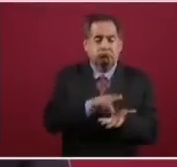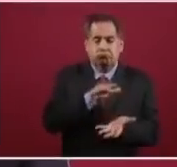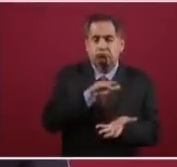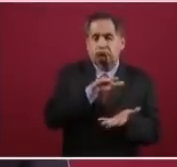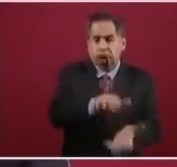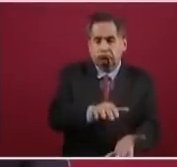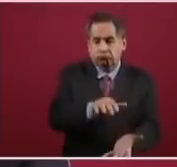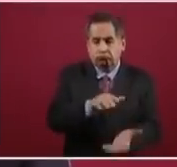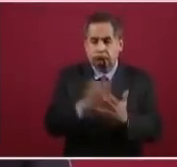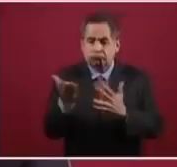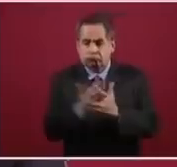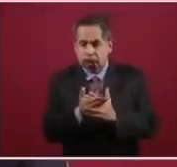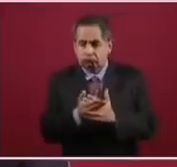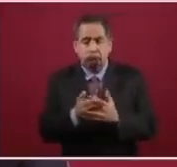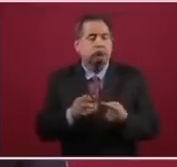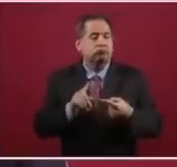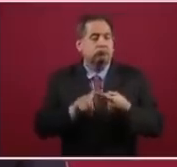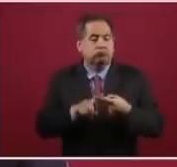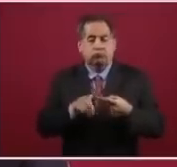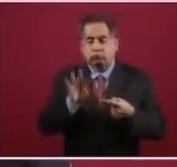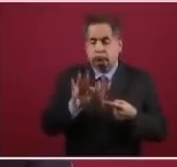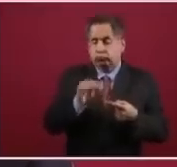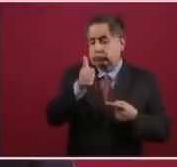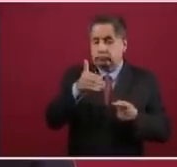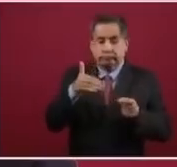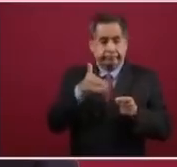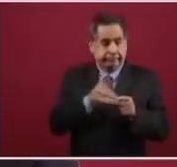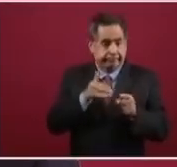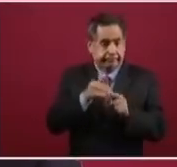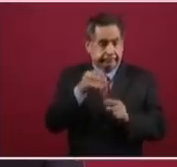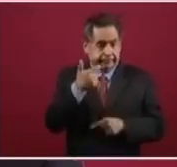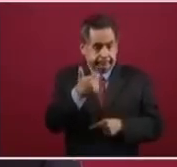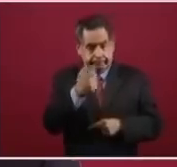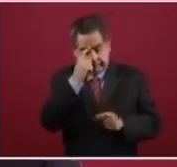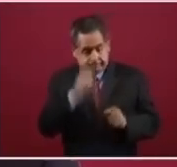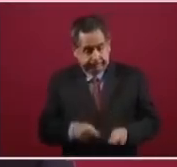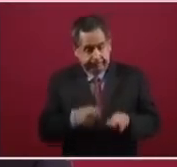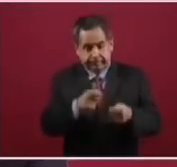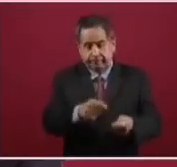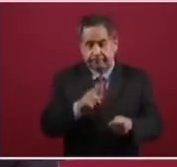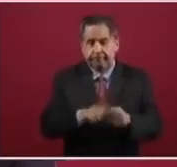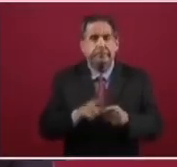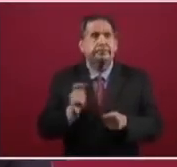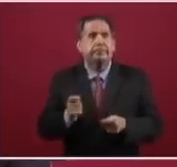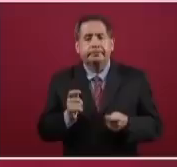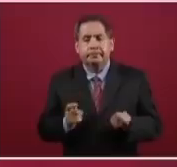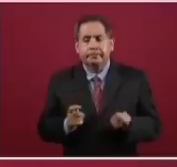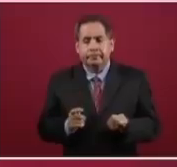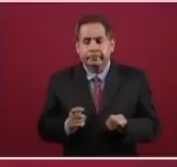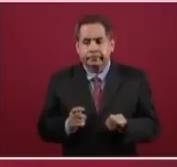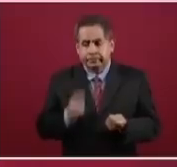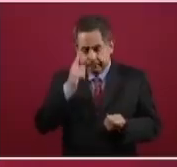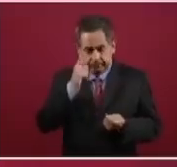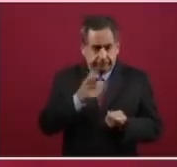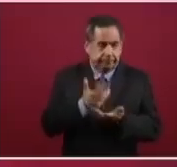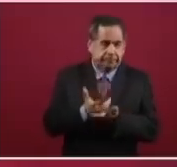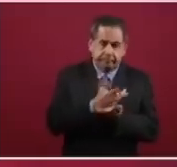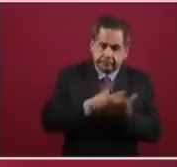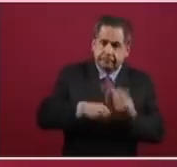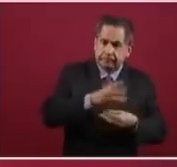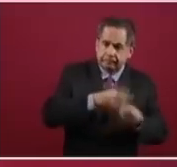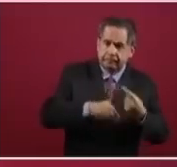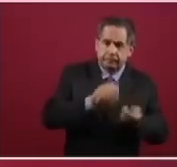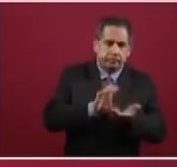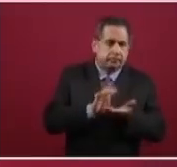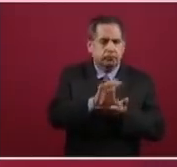dividido en dos partes hay 146 mil millones de pesos de capitalización es decir